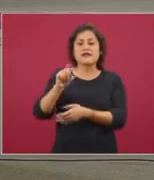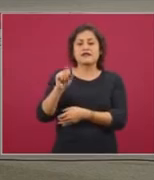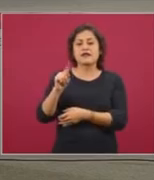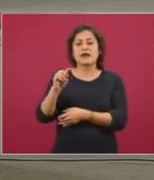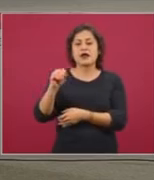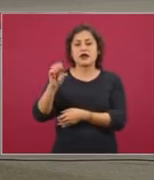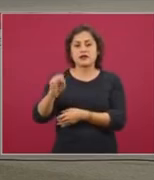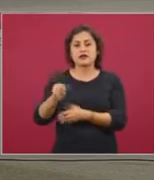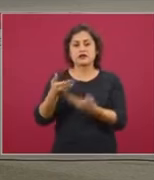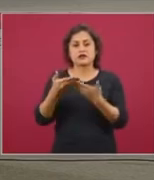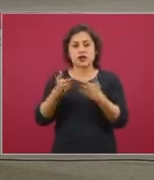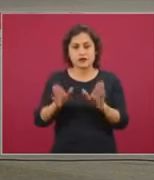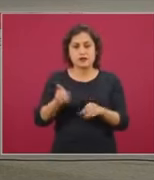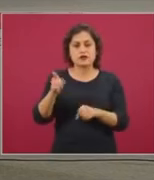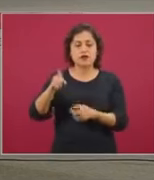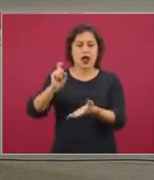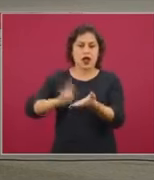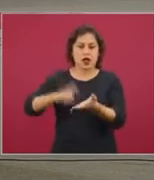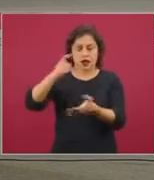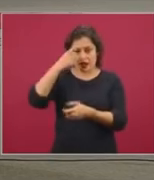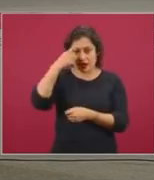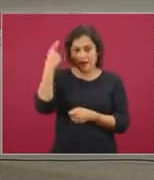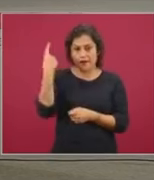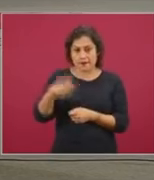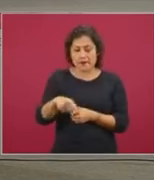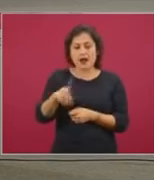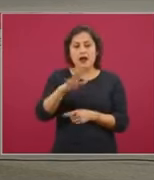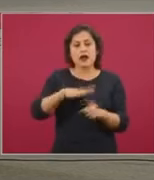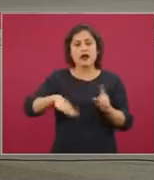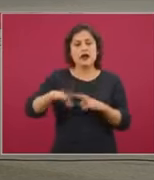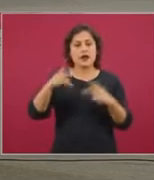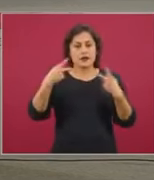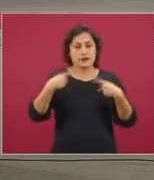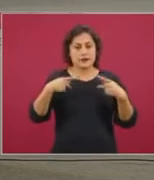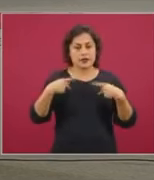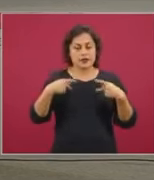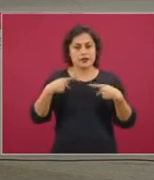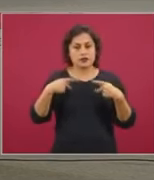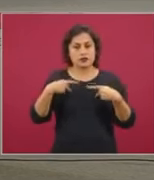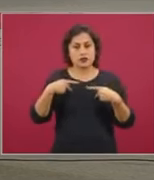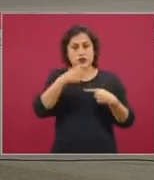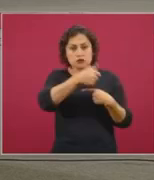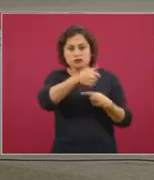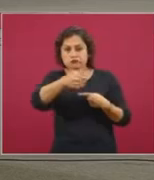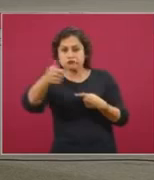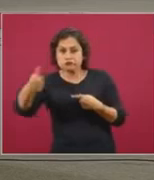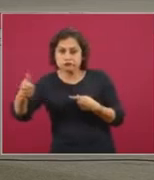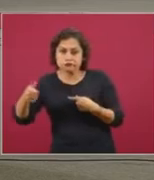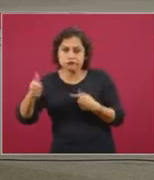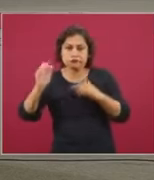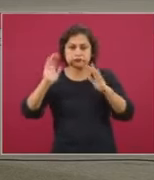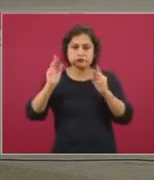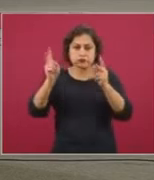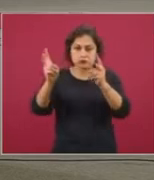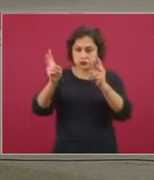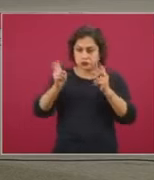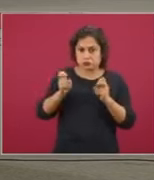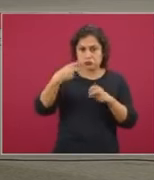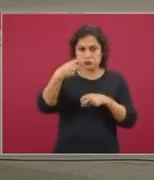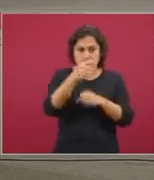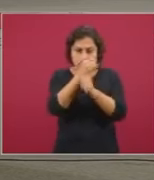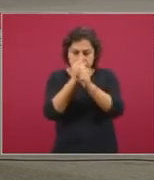también pues, ha habido el esfuerzo para que cada una de ustedes como personas que están analizando datos